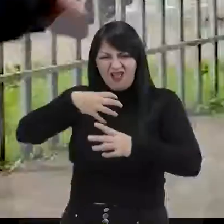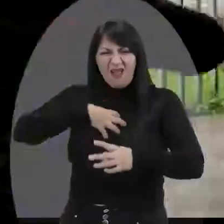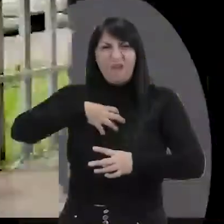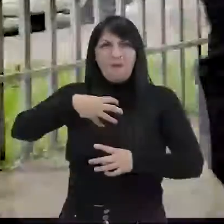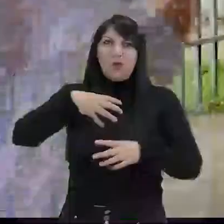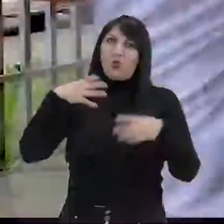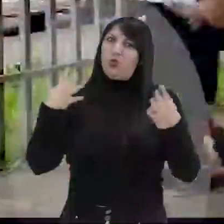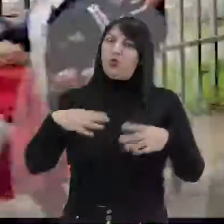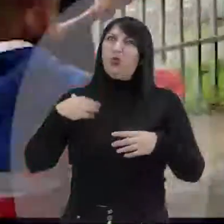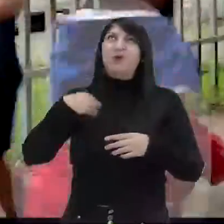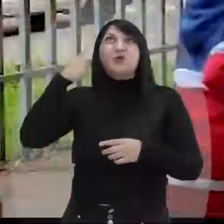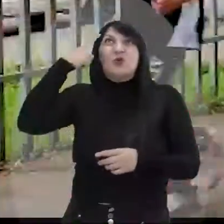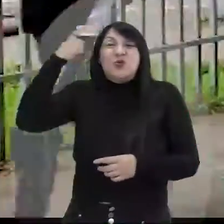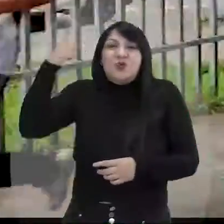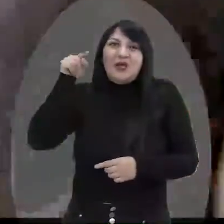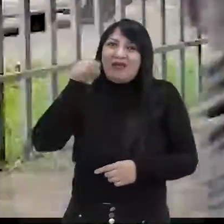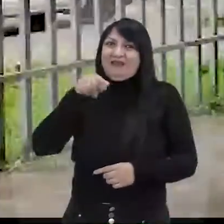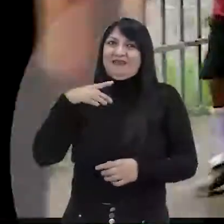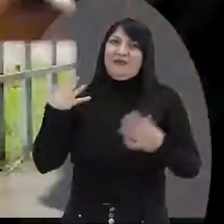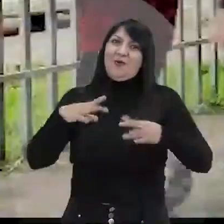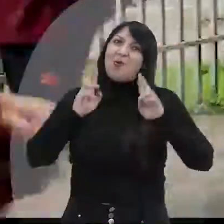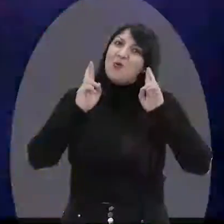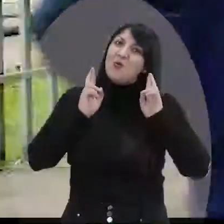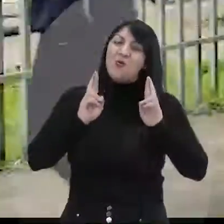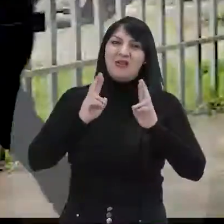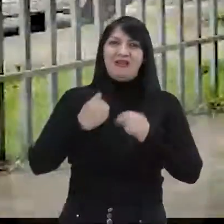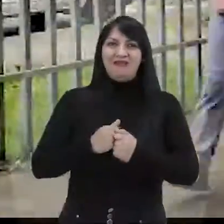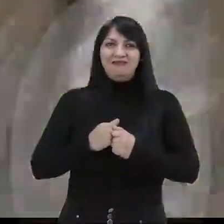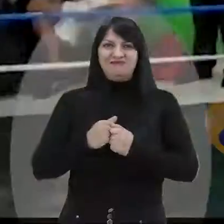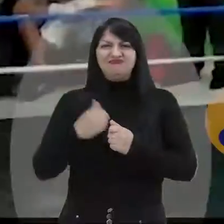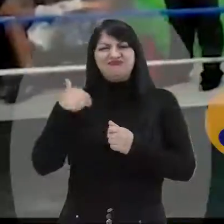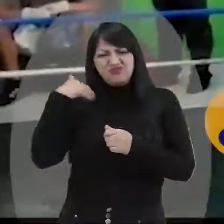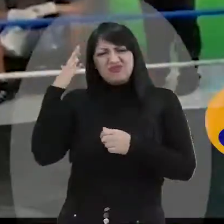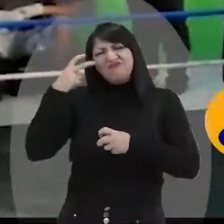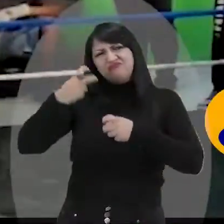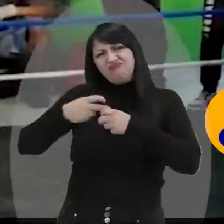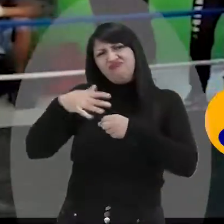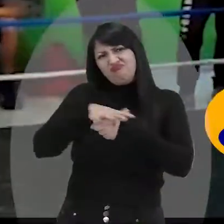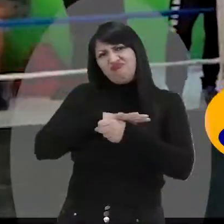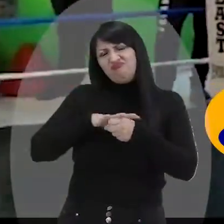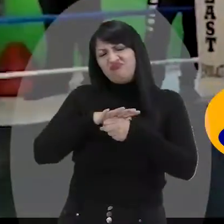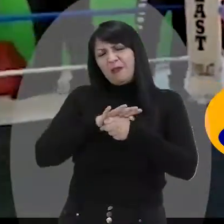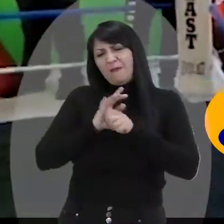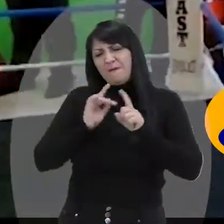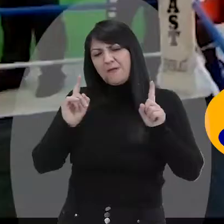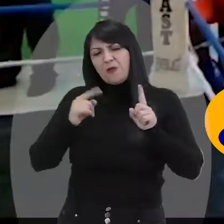mundial, representar a Colombia. Y pues gracias a esto pues